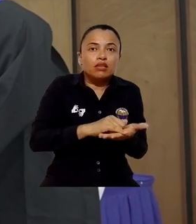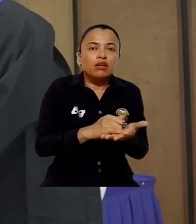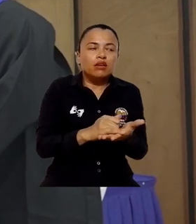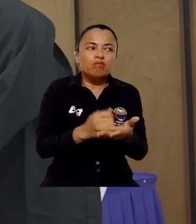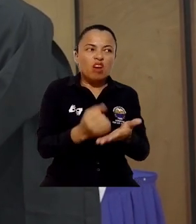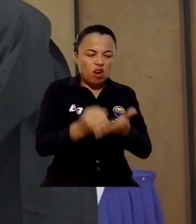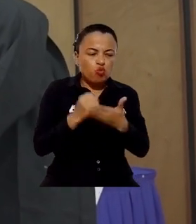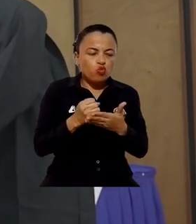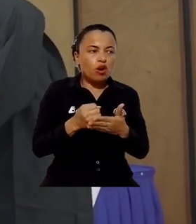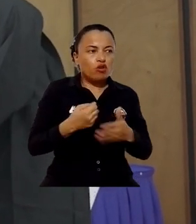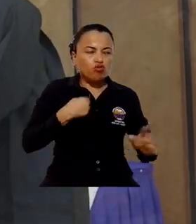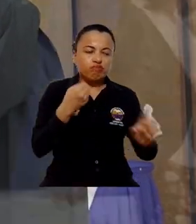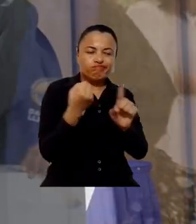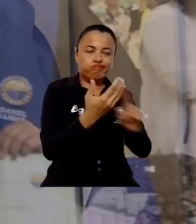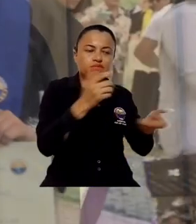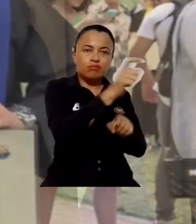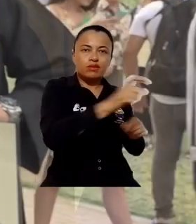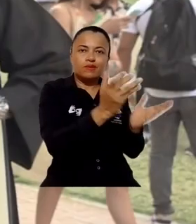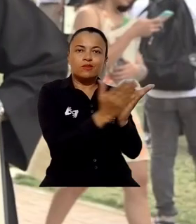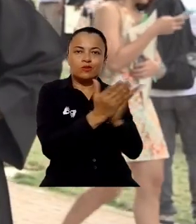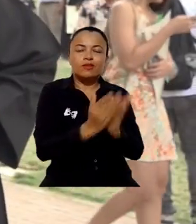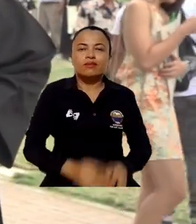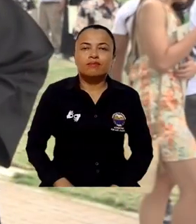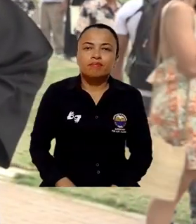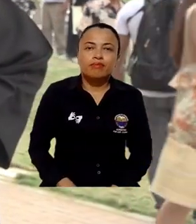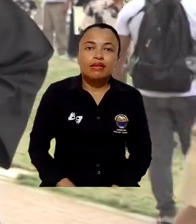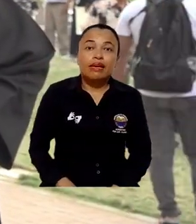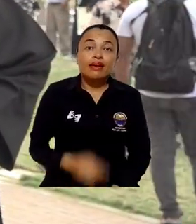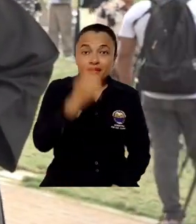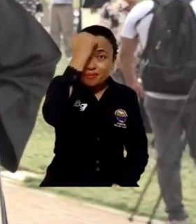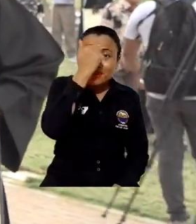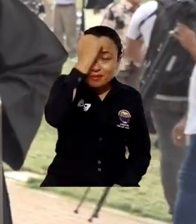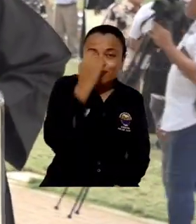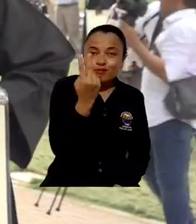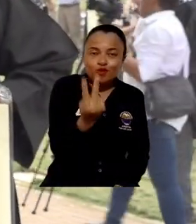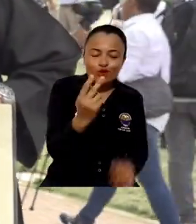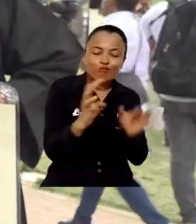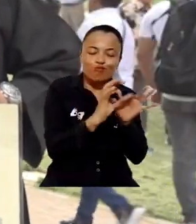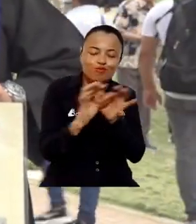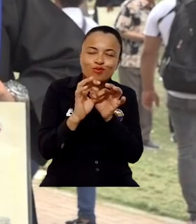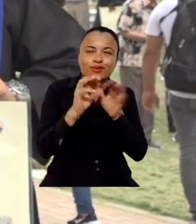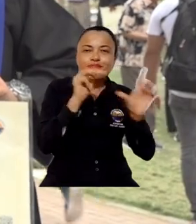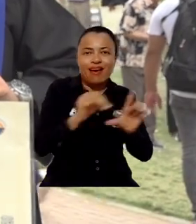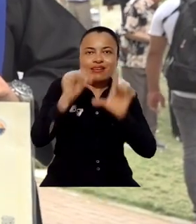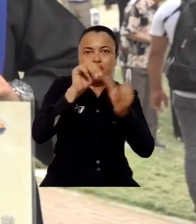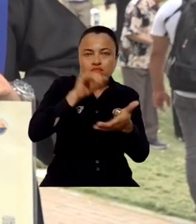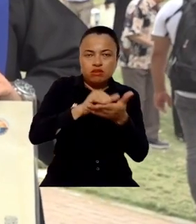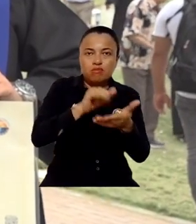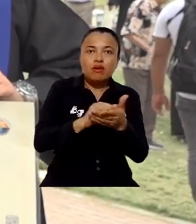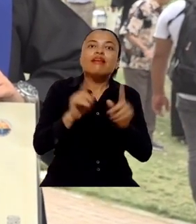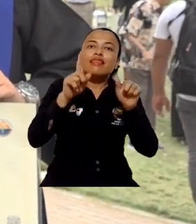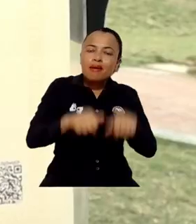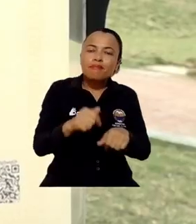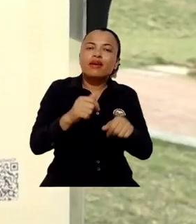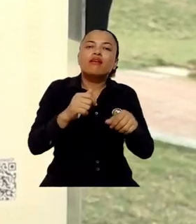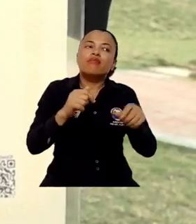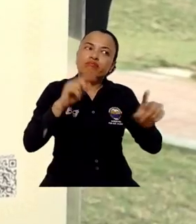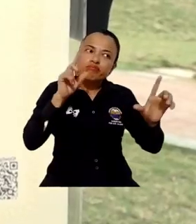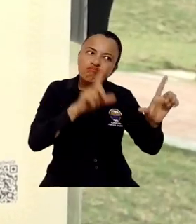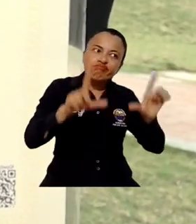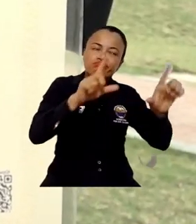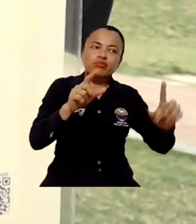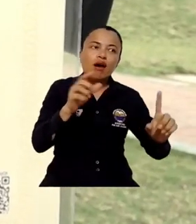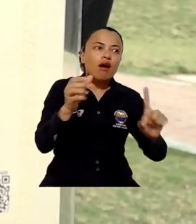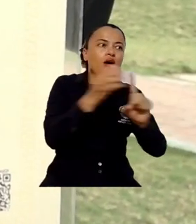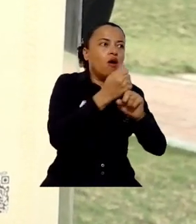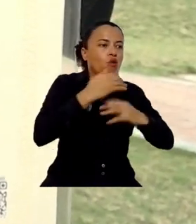la manera como impacto a mis estudiantes. A estos profesores no solo los une el programa académico del que se graduaron, sino que alcanzaron este